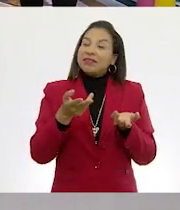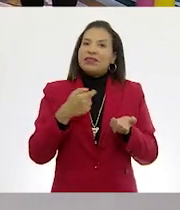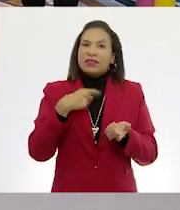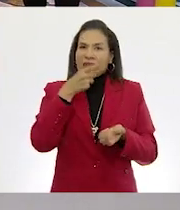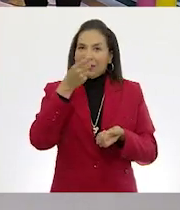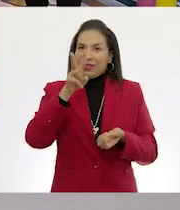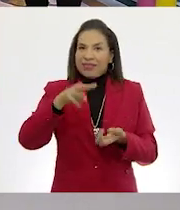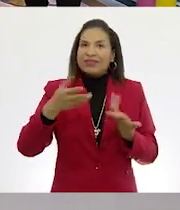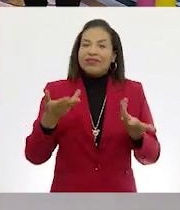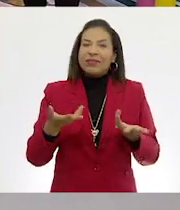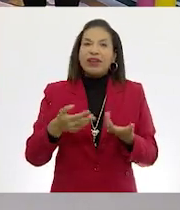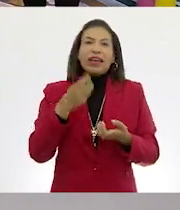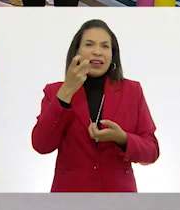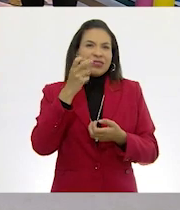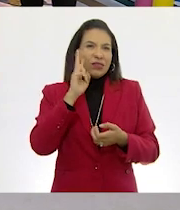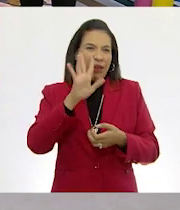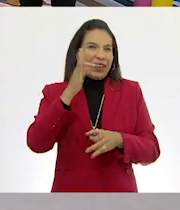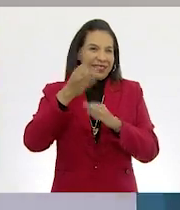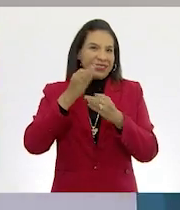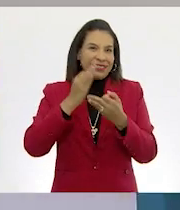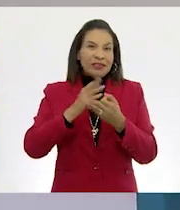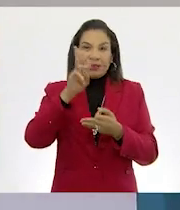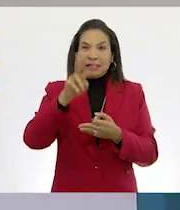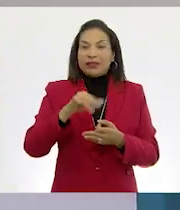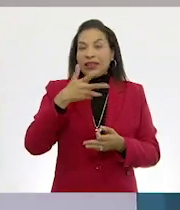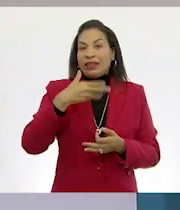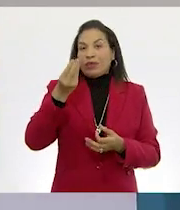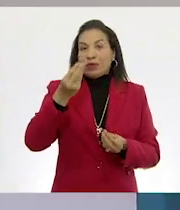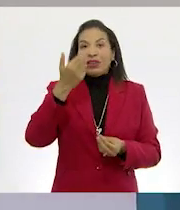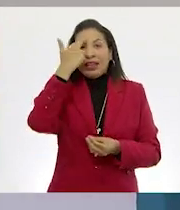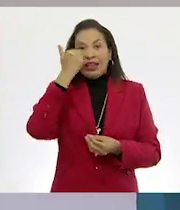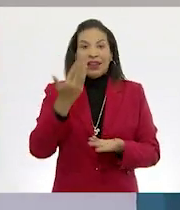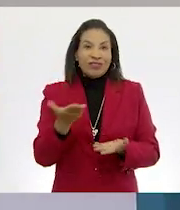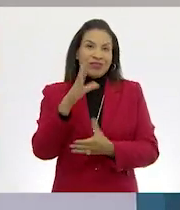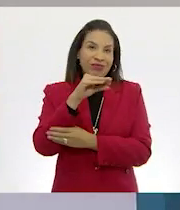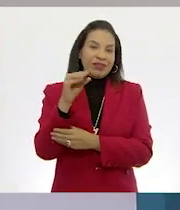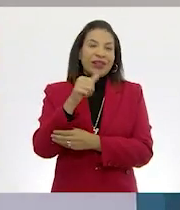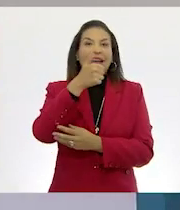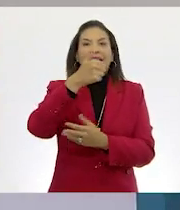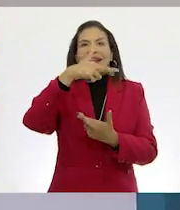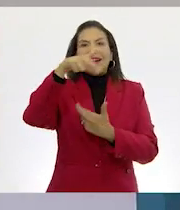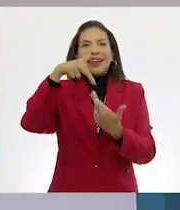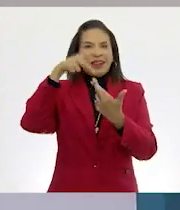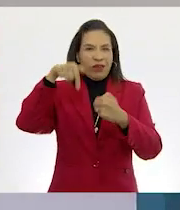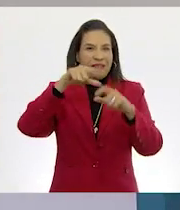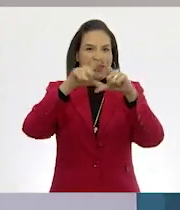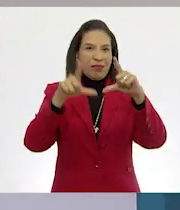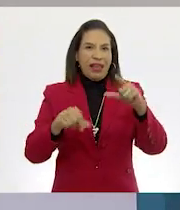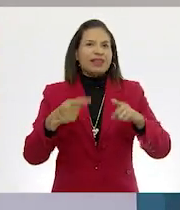debo admitir que, aunque esto parece gracioso, la verdad es que tienes mucha razón. Cada región